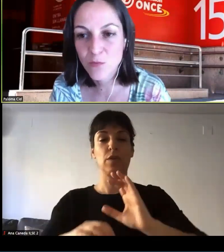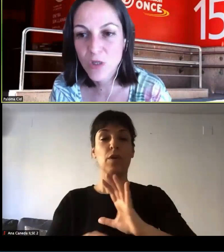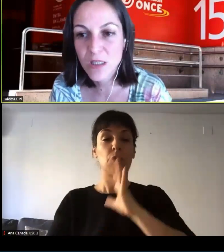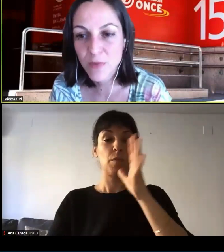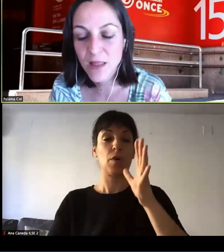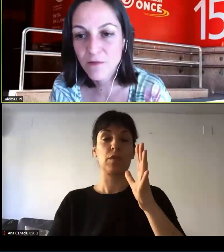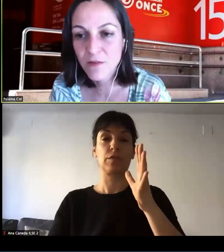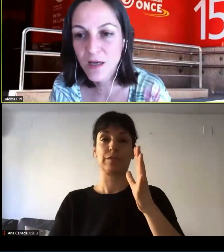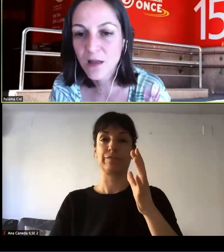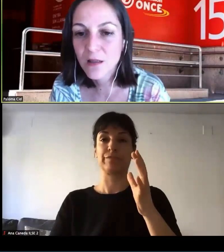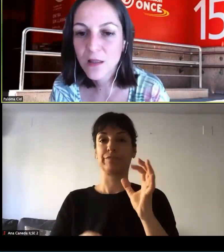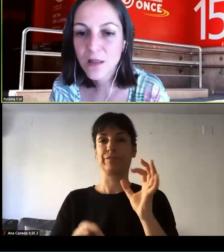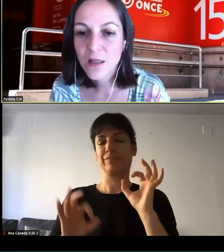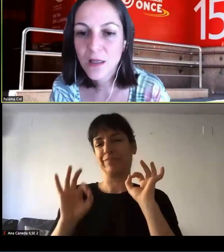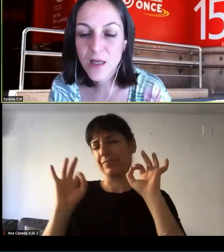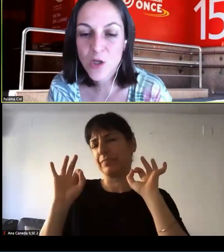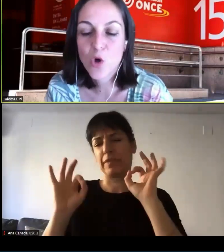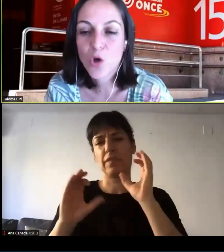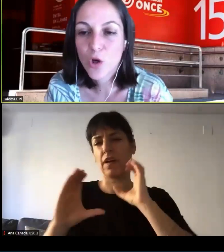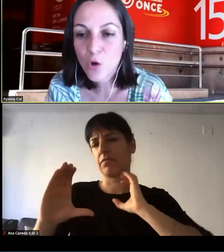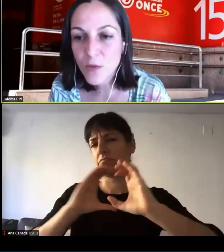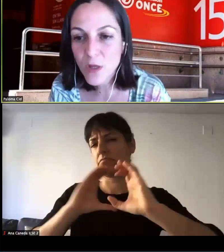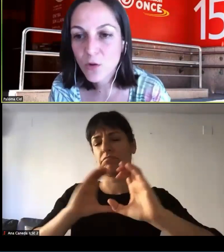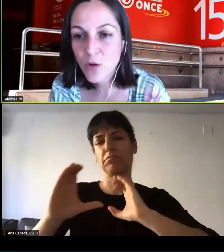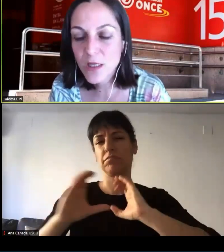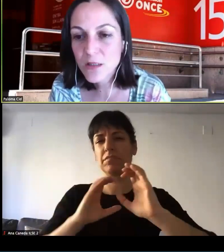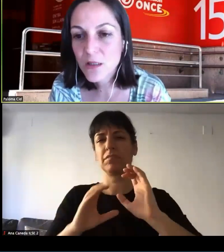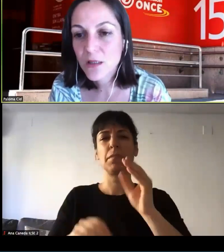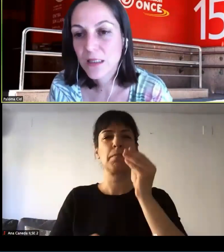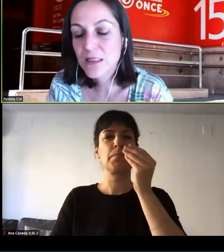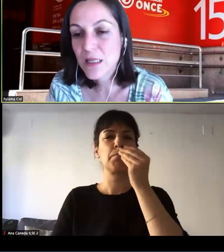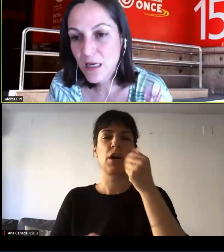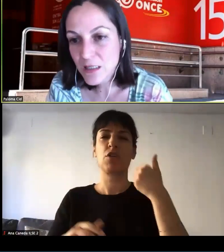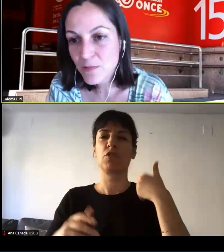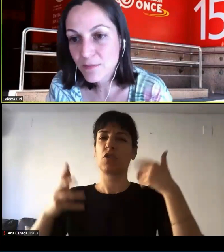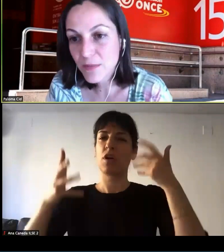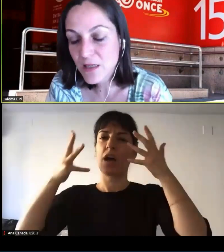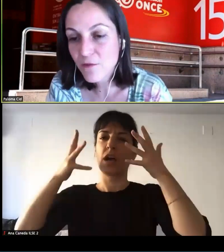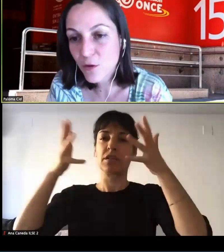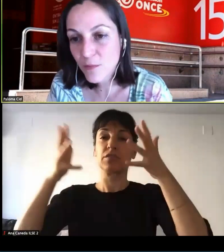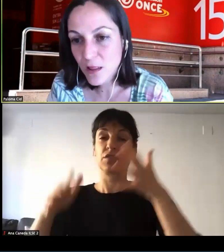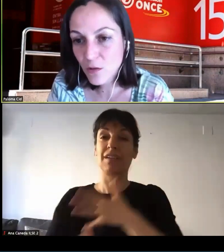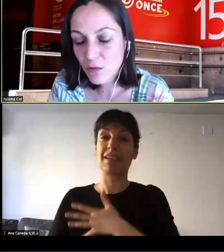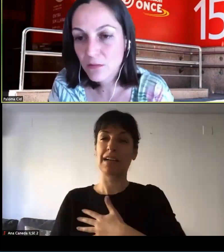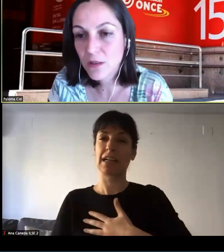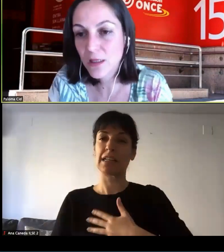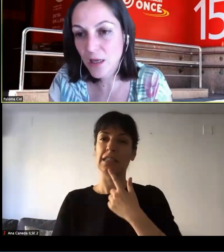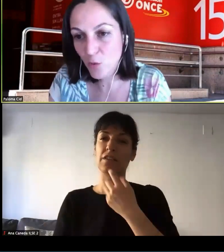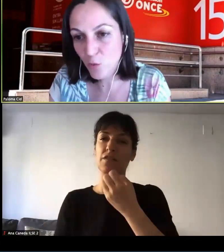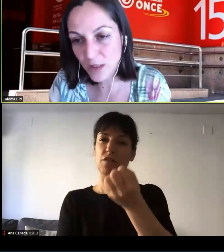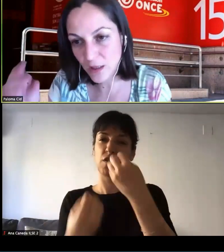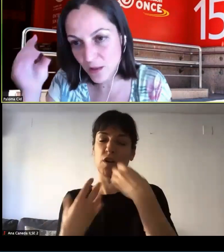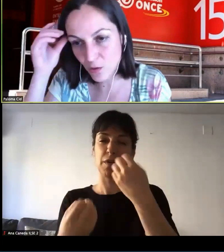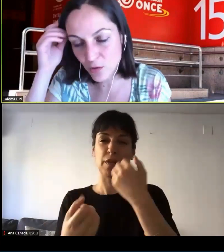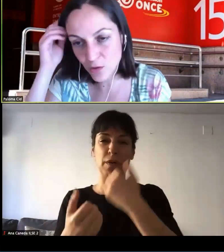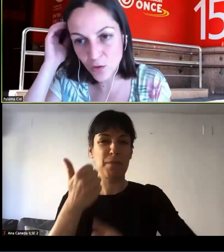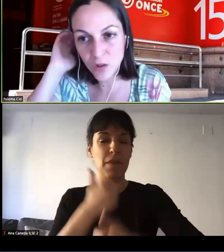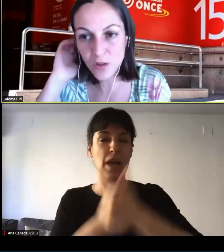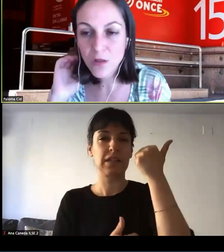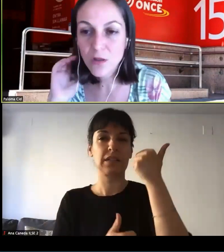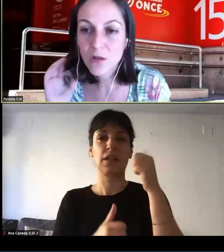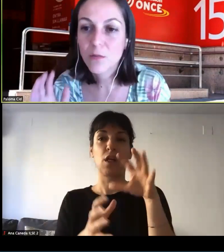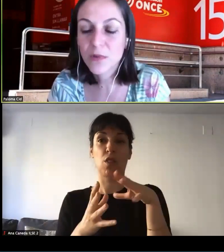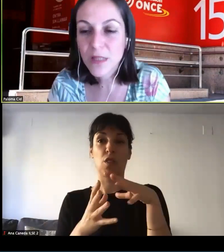comunicarse es muy específica, que yo lo que os recomiendo es que si queréis más información en la documentación que os